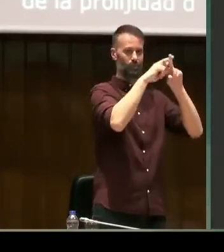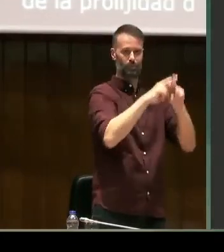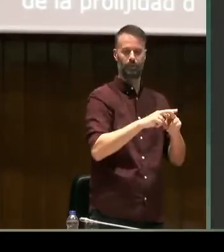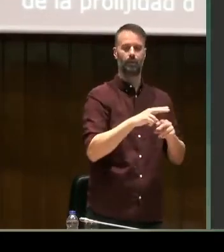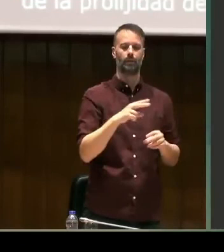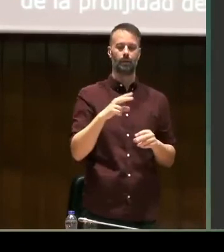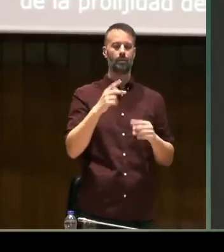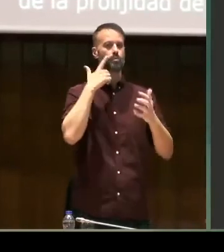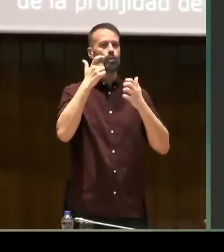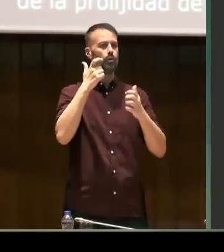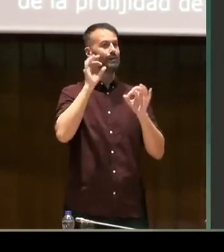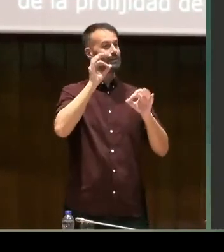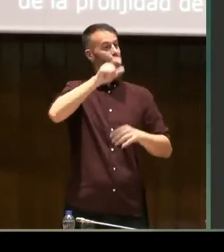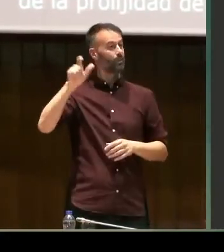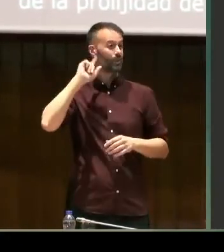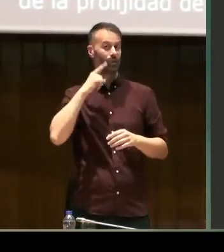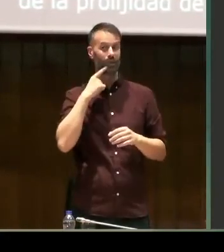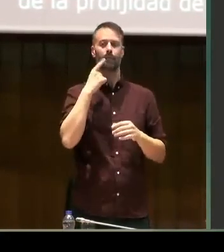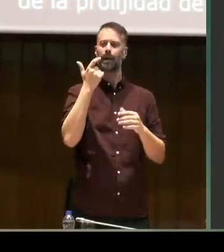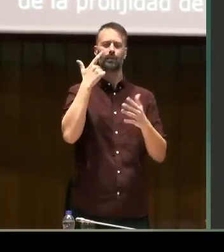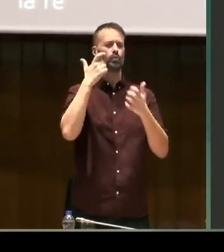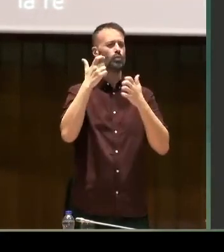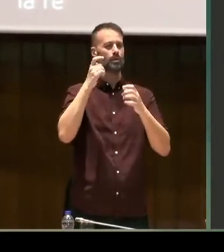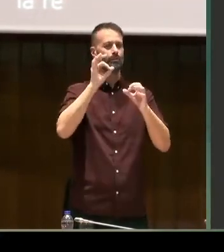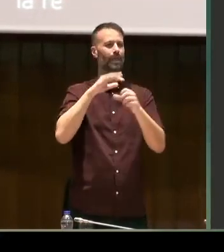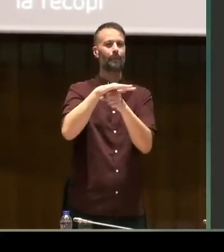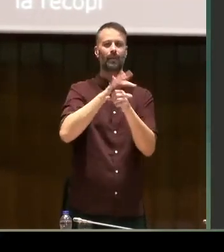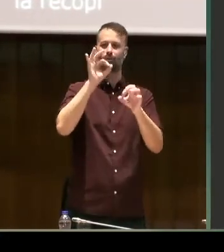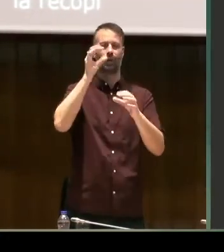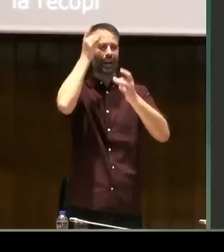en la propia página web y también en una base de datos.